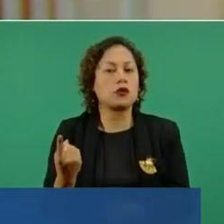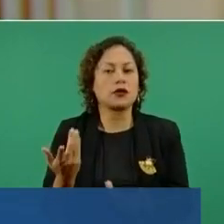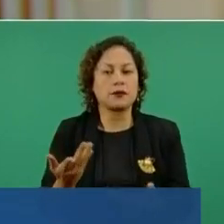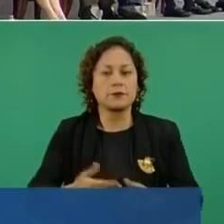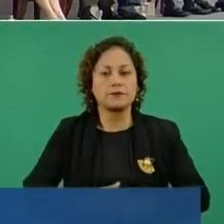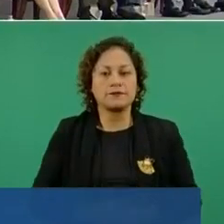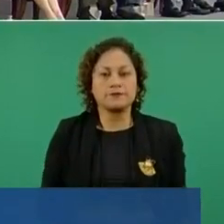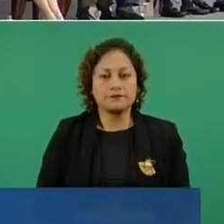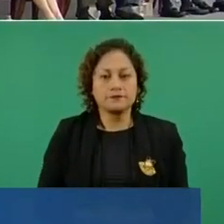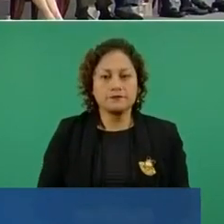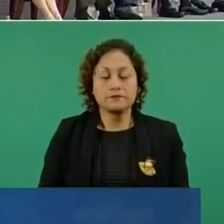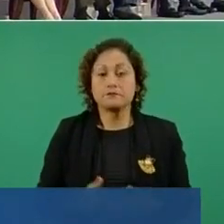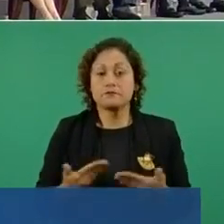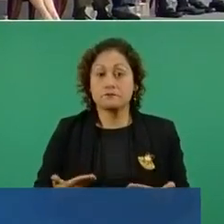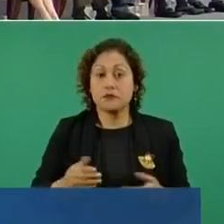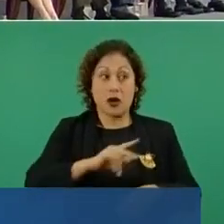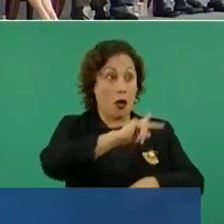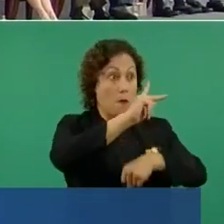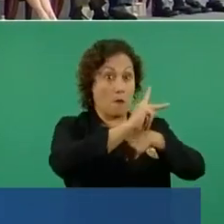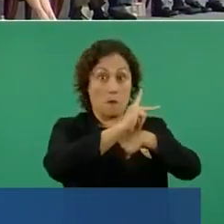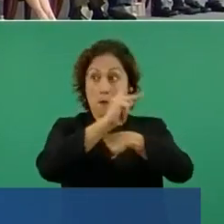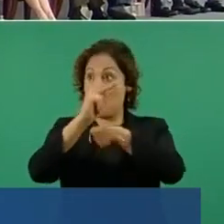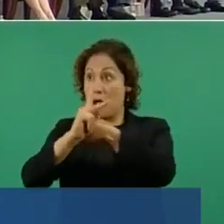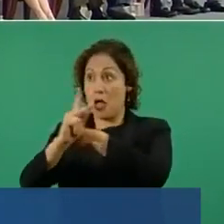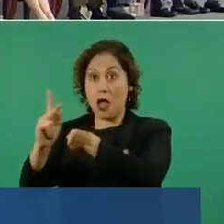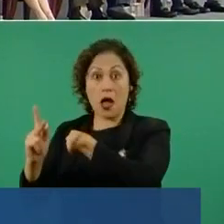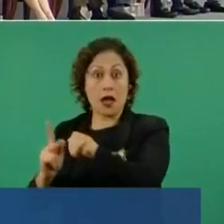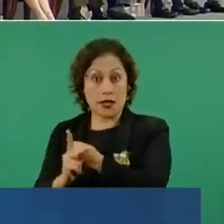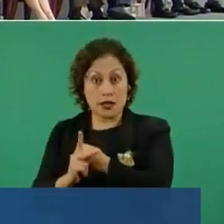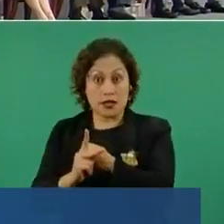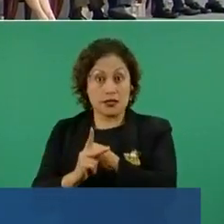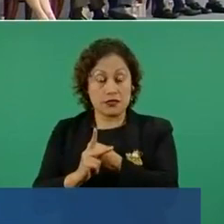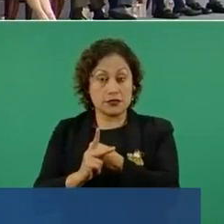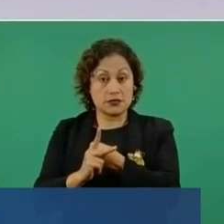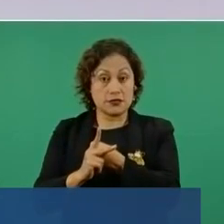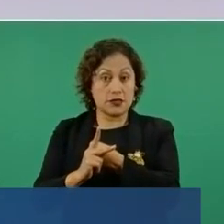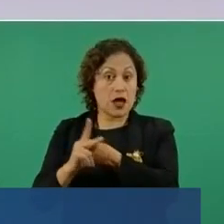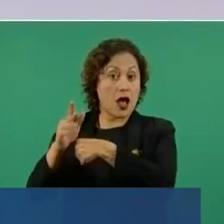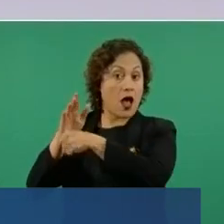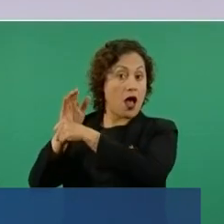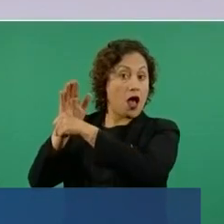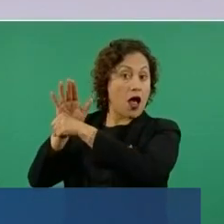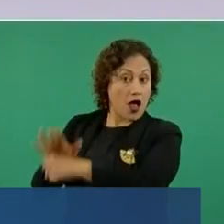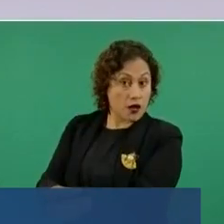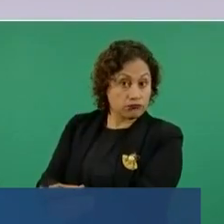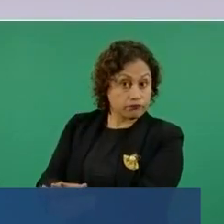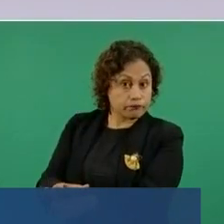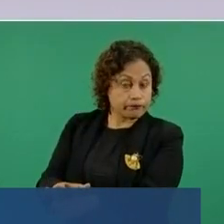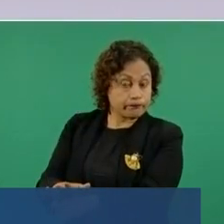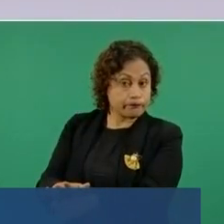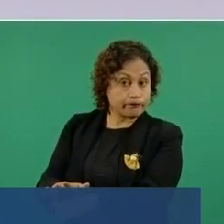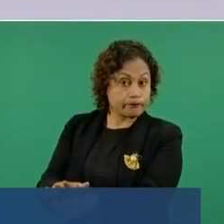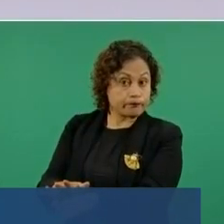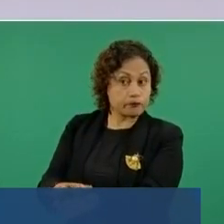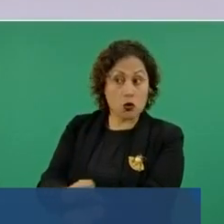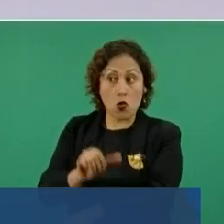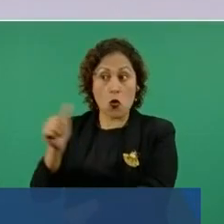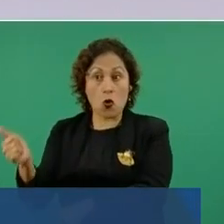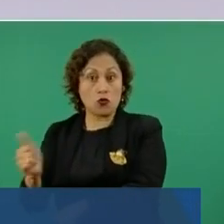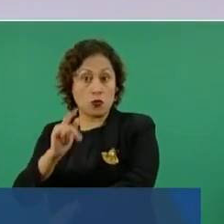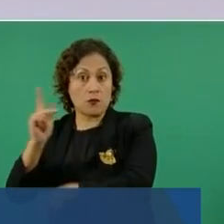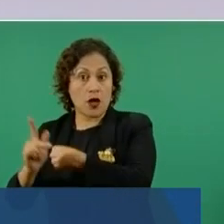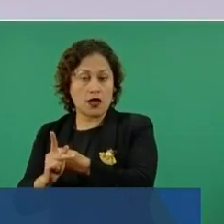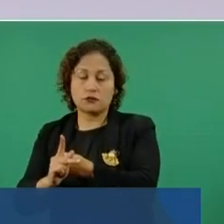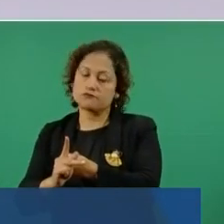una historia larga, pero México, al ponerse del lado de Cuba y criticar al gobierno de Joe